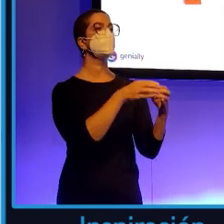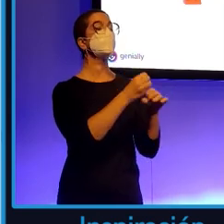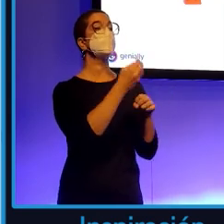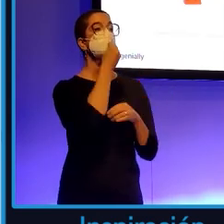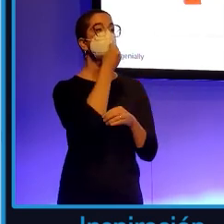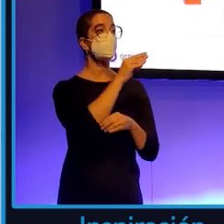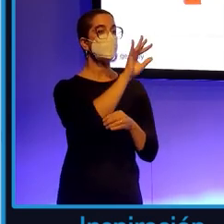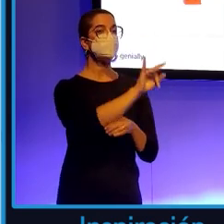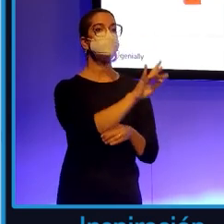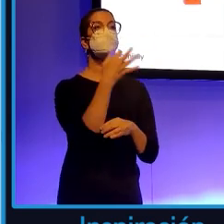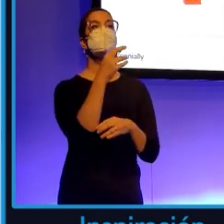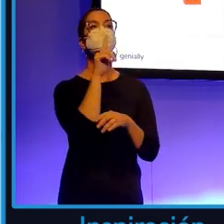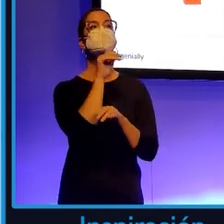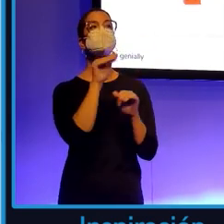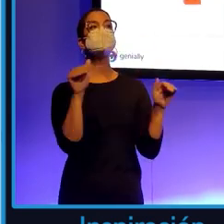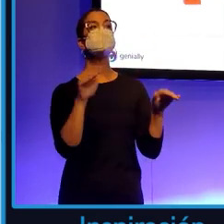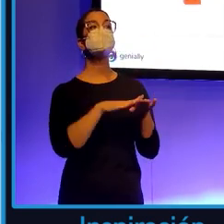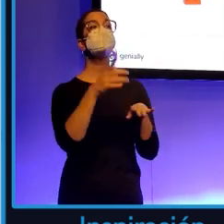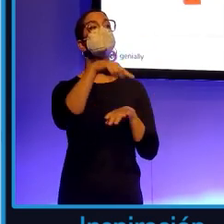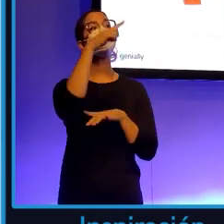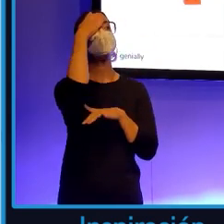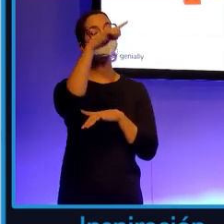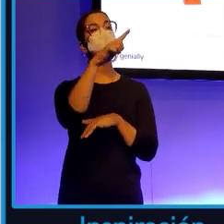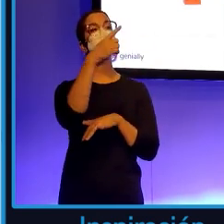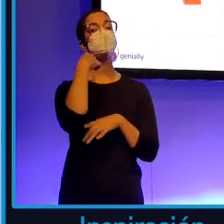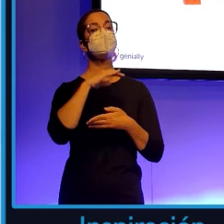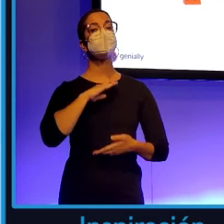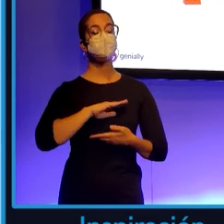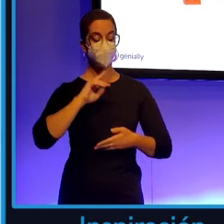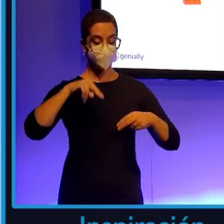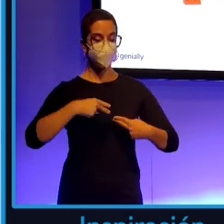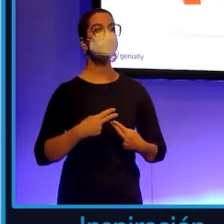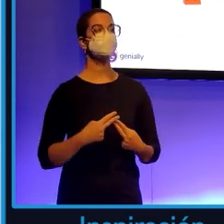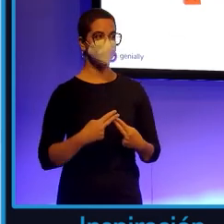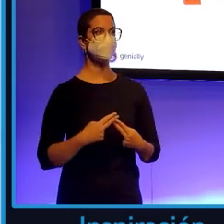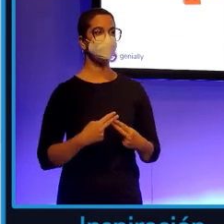lo más silencio posible para que sepan lo que son capaces de generar